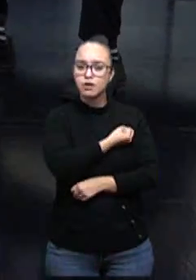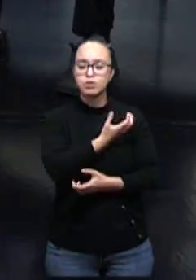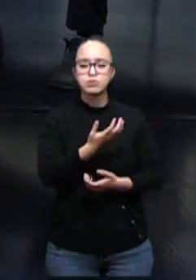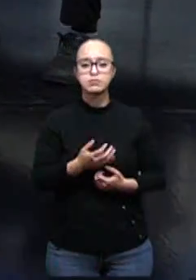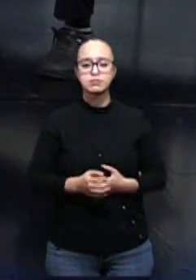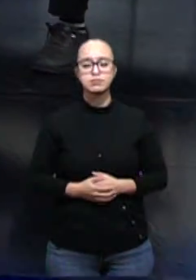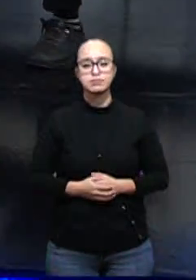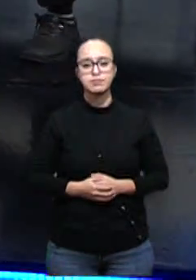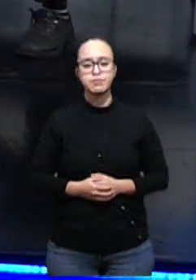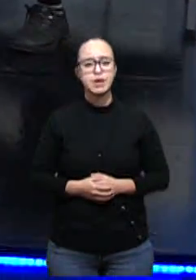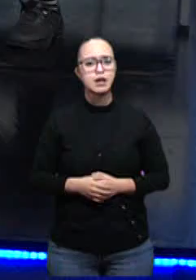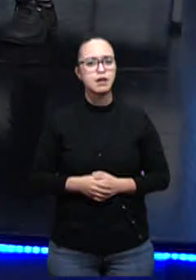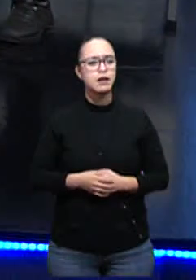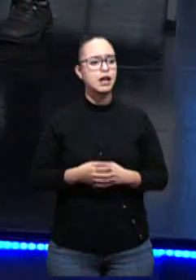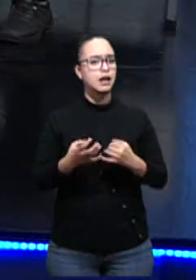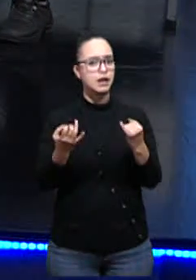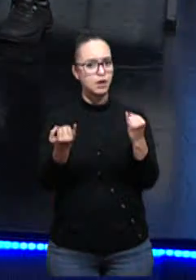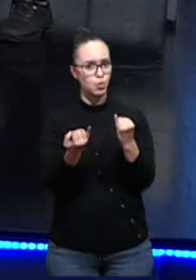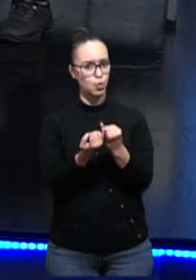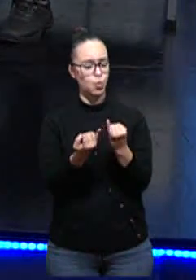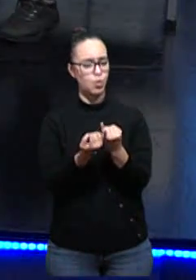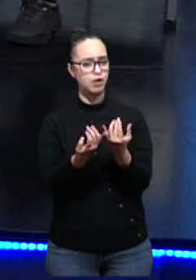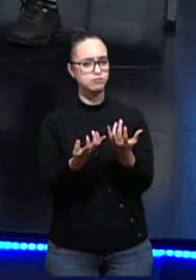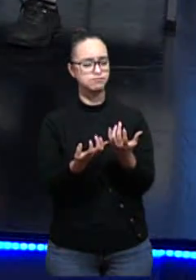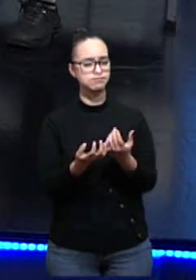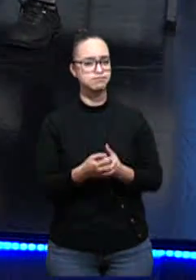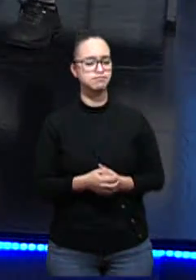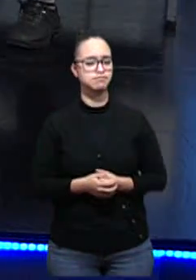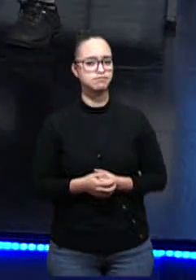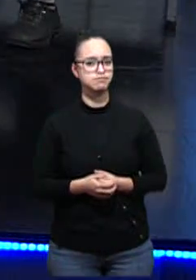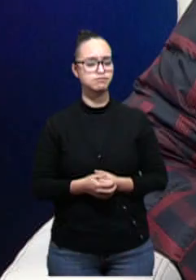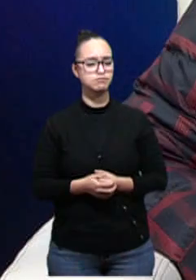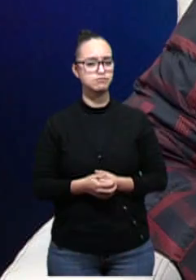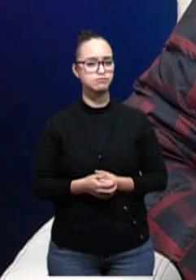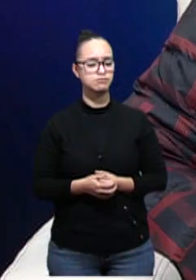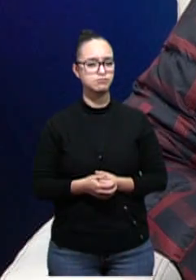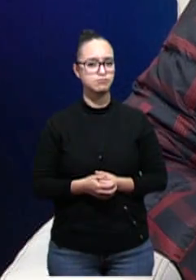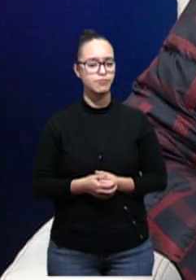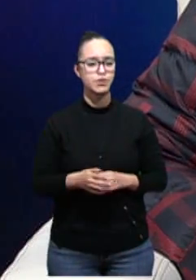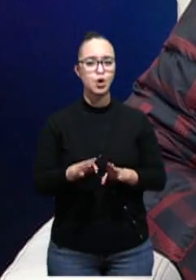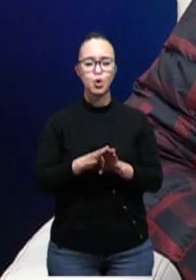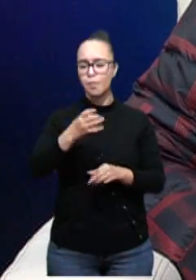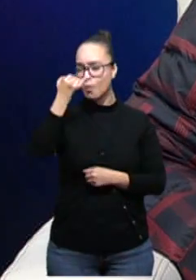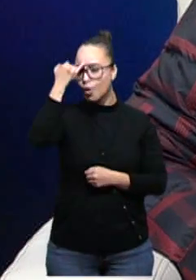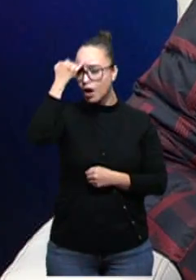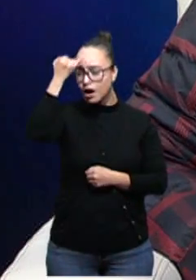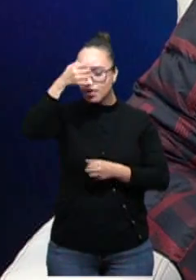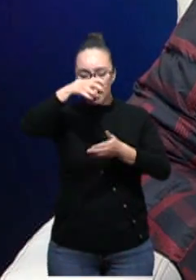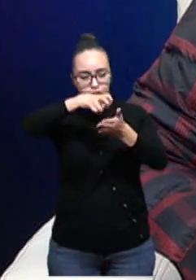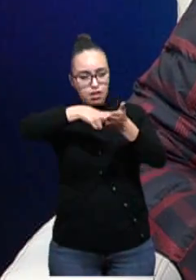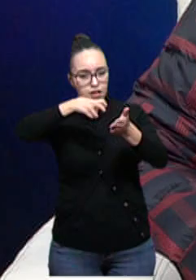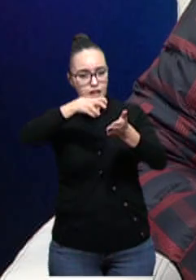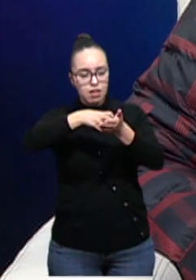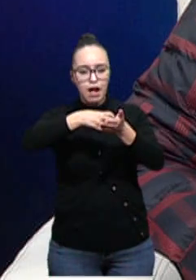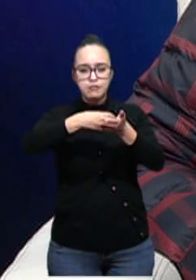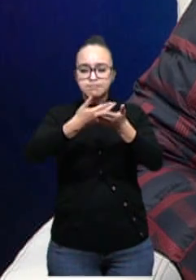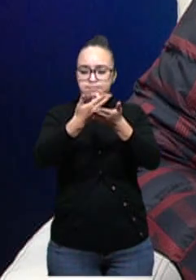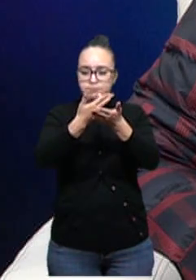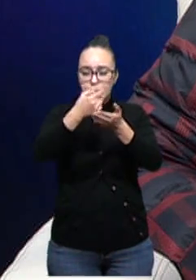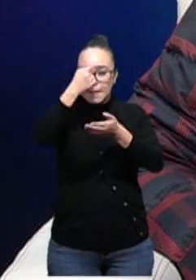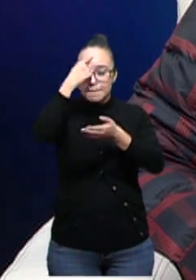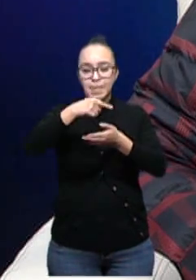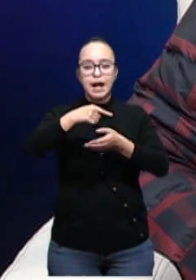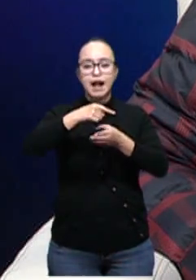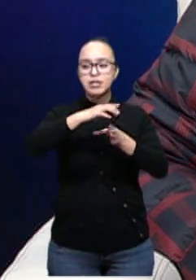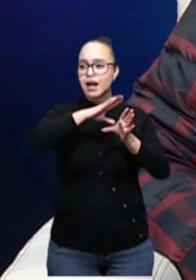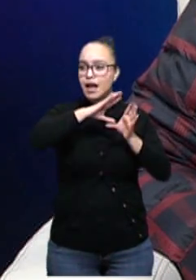también generamos una serie de esquemas, de diseños, de alternativas didácticas y pedagógicas que